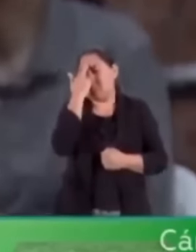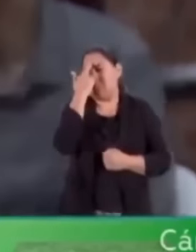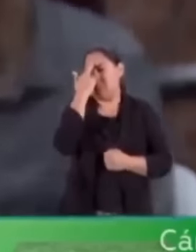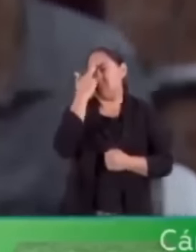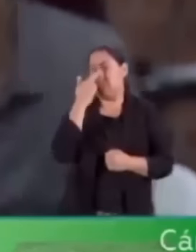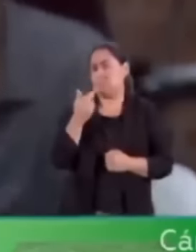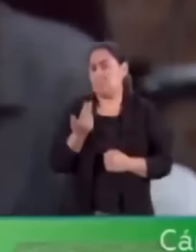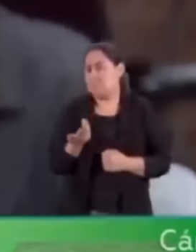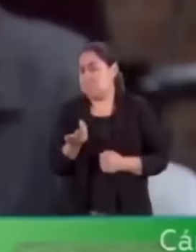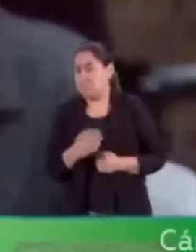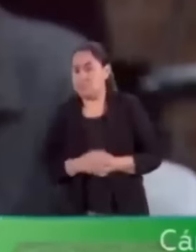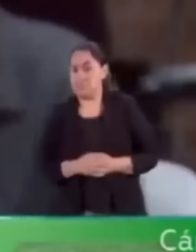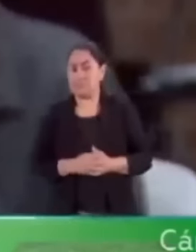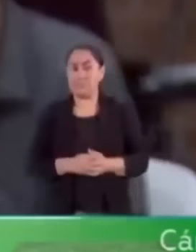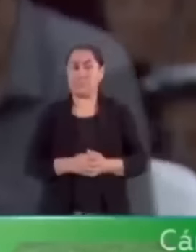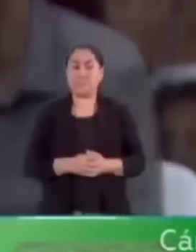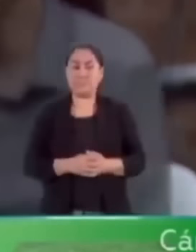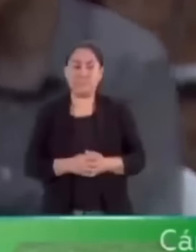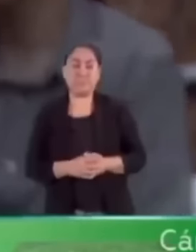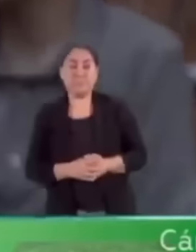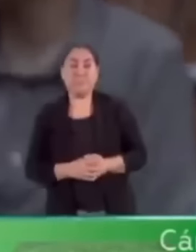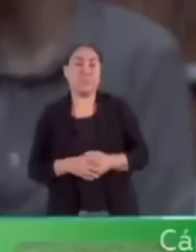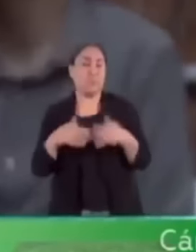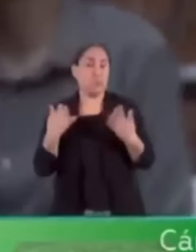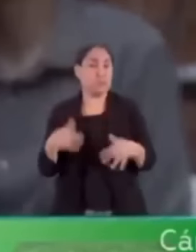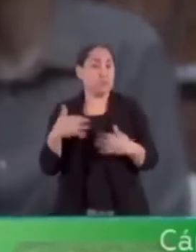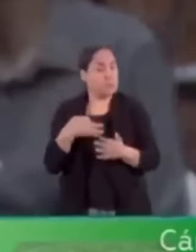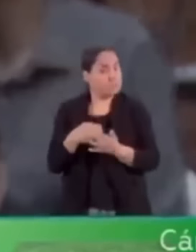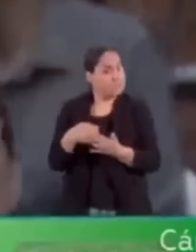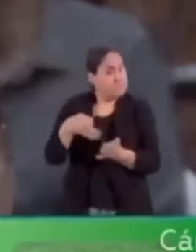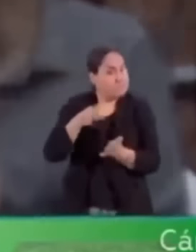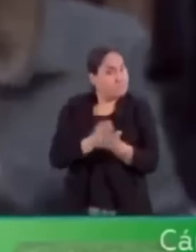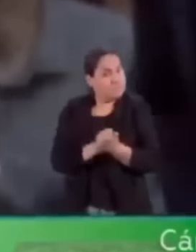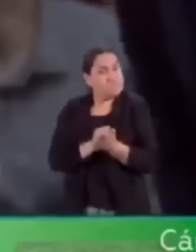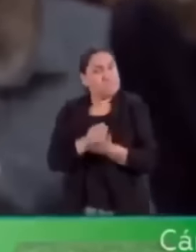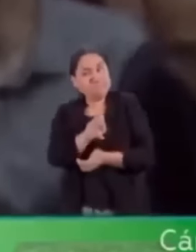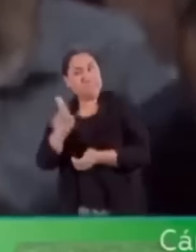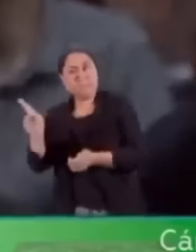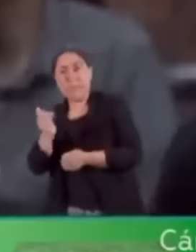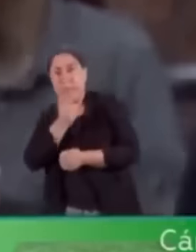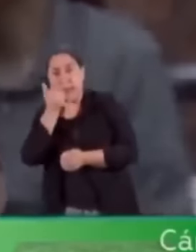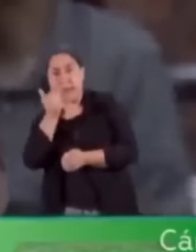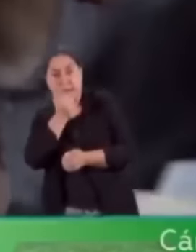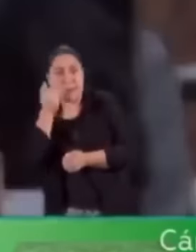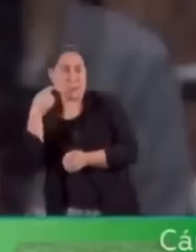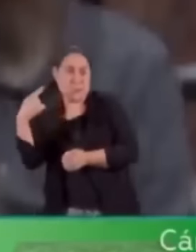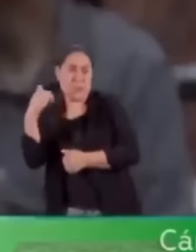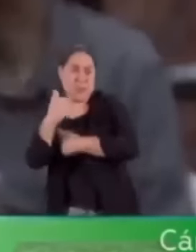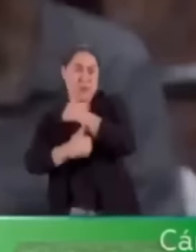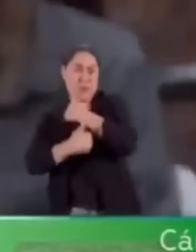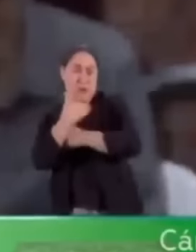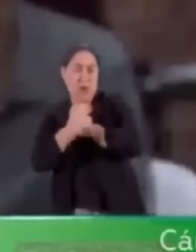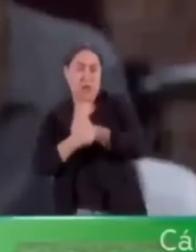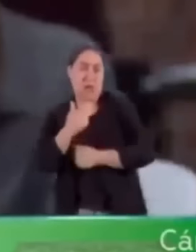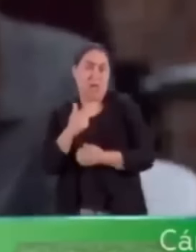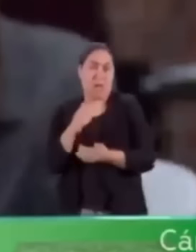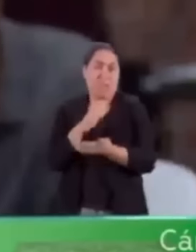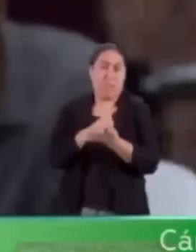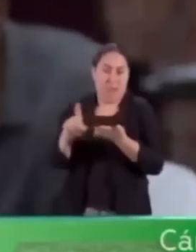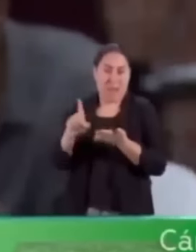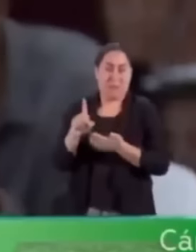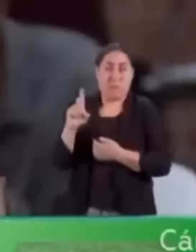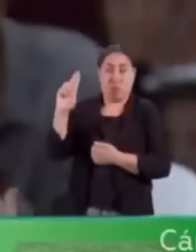valiente actitud de los estudiantes de derecho, de los universitarios y también